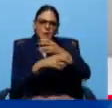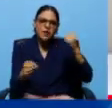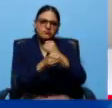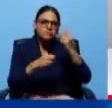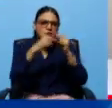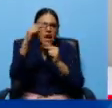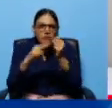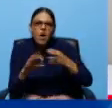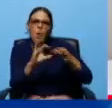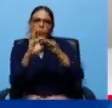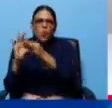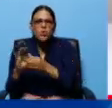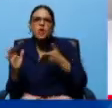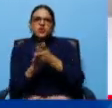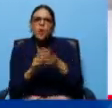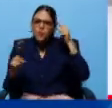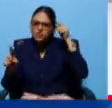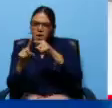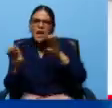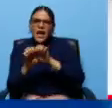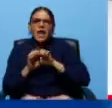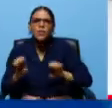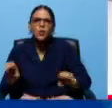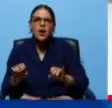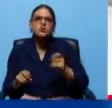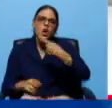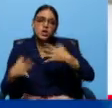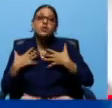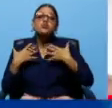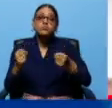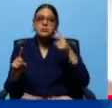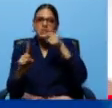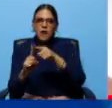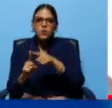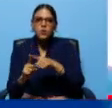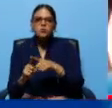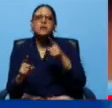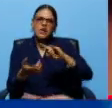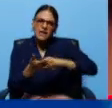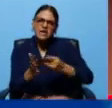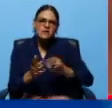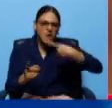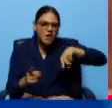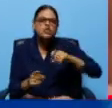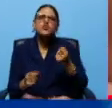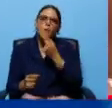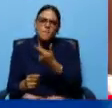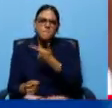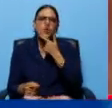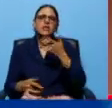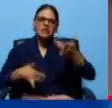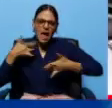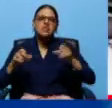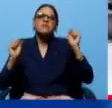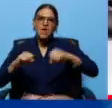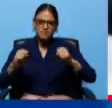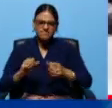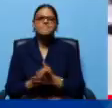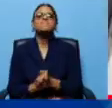militares para la educación y para la salud. Ha sido una bellísima jornada.